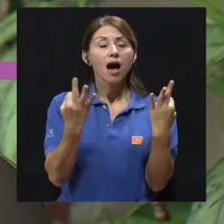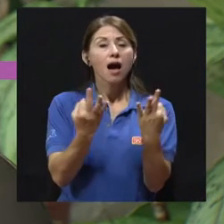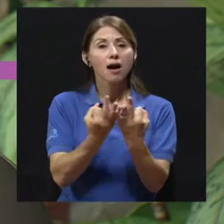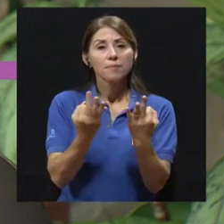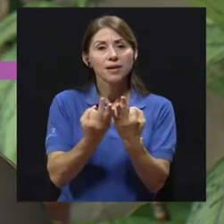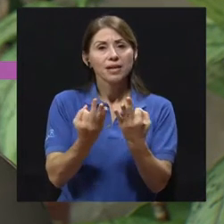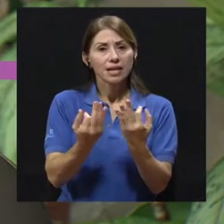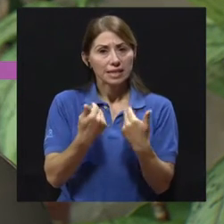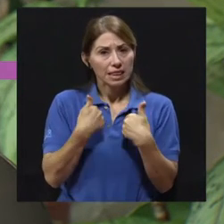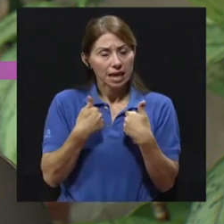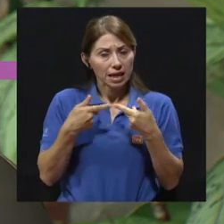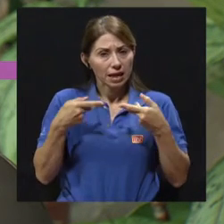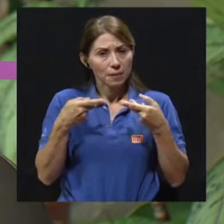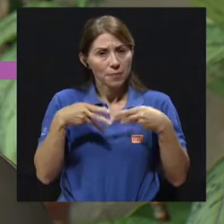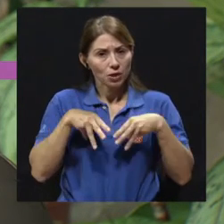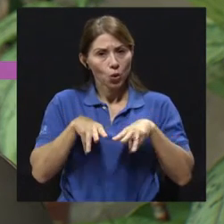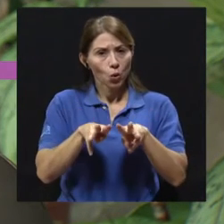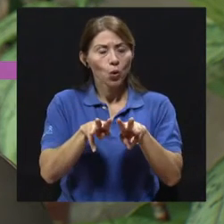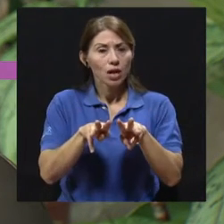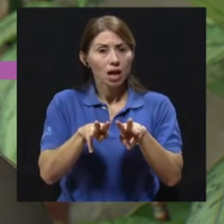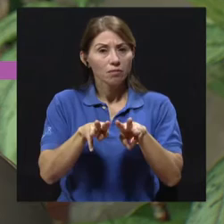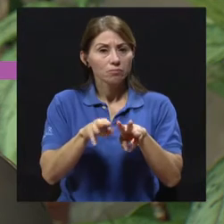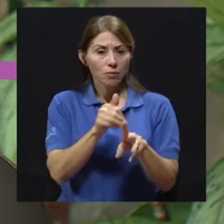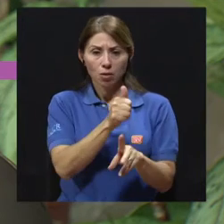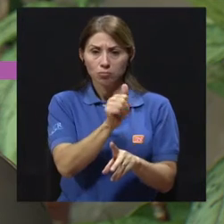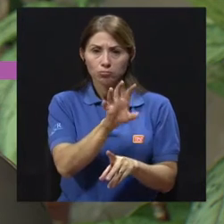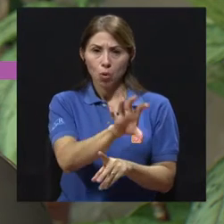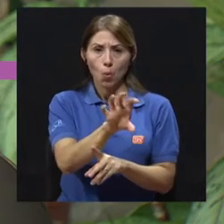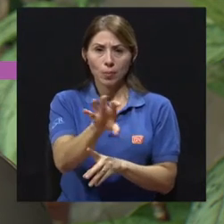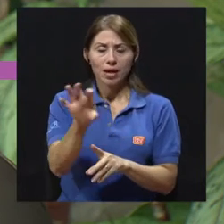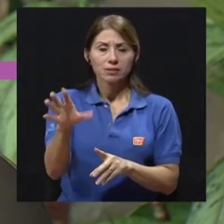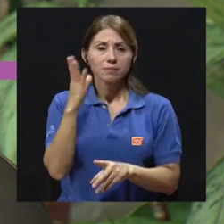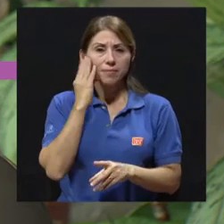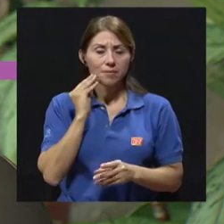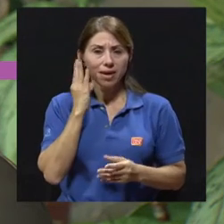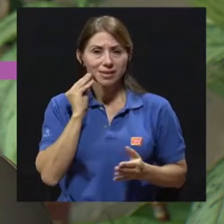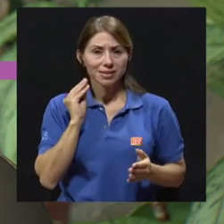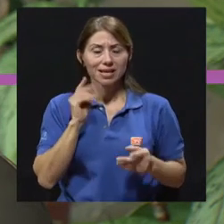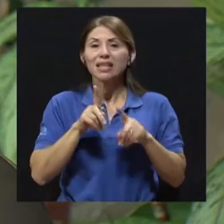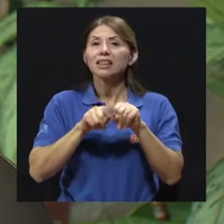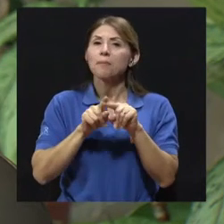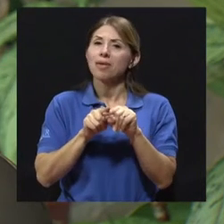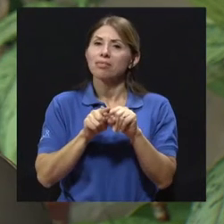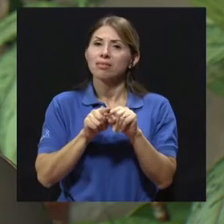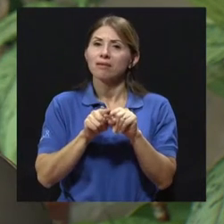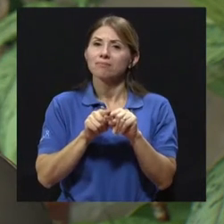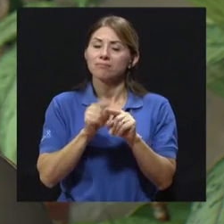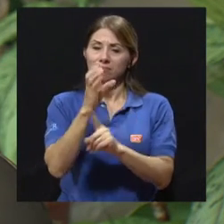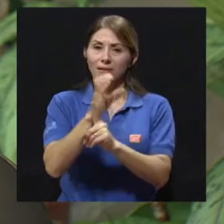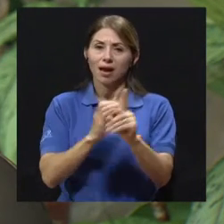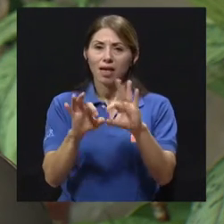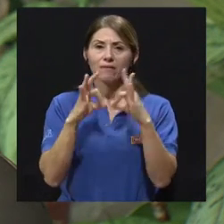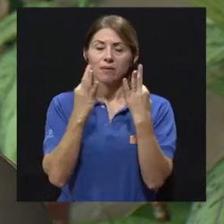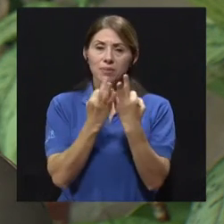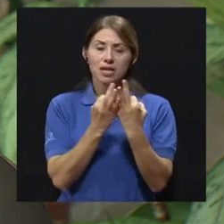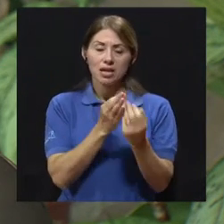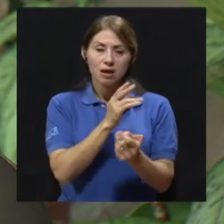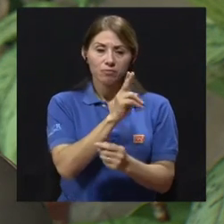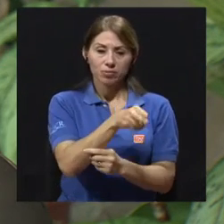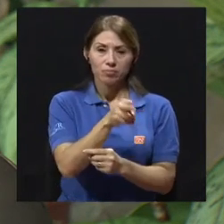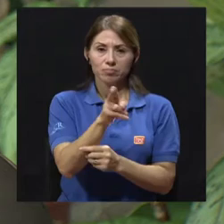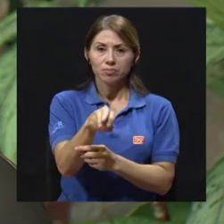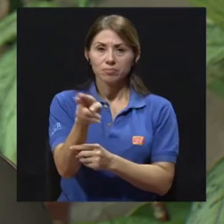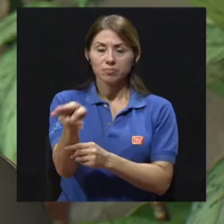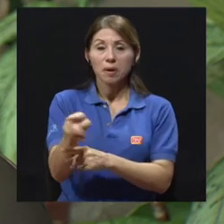la metodología para hacer esto o tienen sus propias vivencias. Eso depende mucho a lo interno de cada una de las familias. Sin embargo,